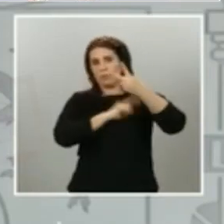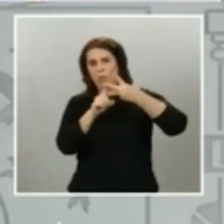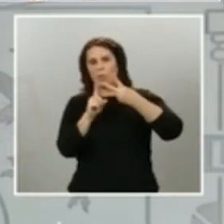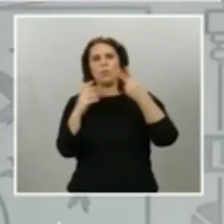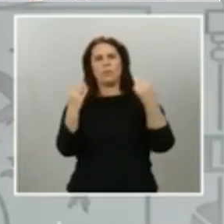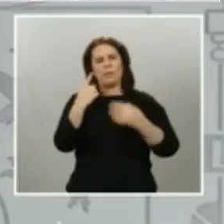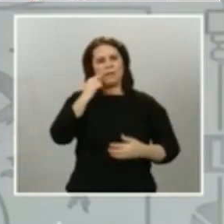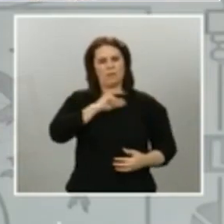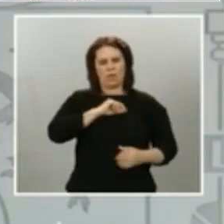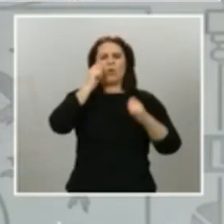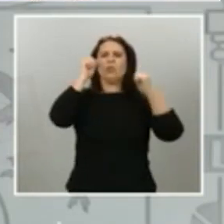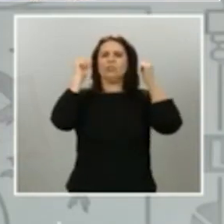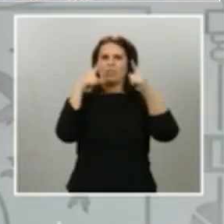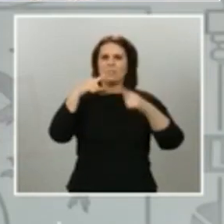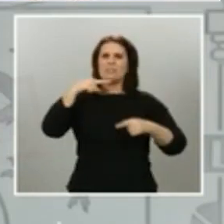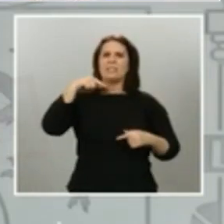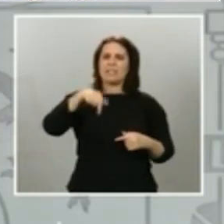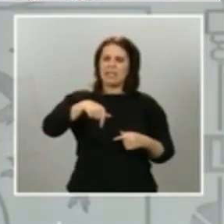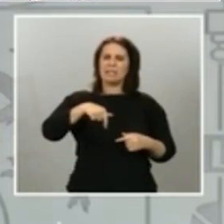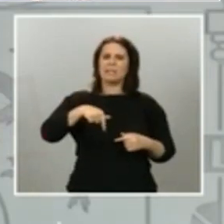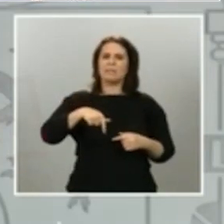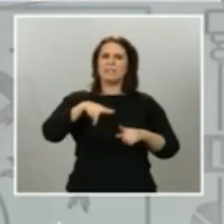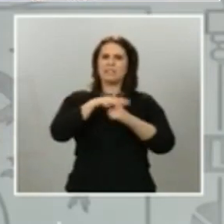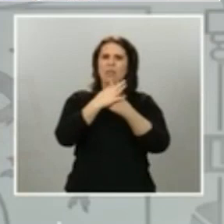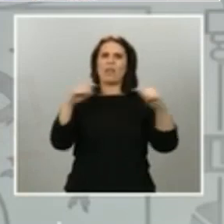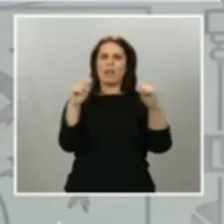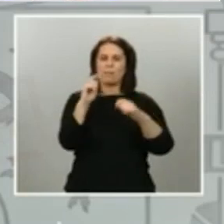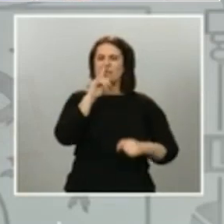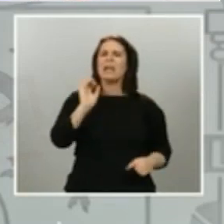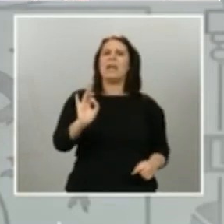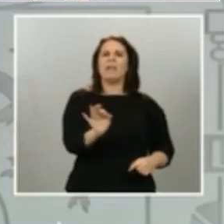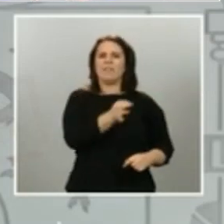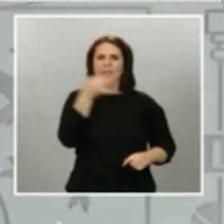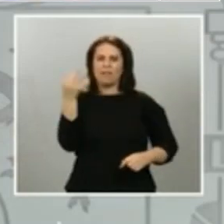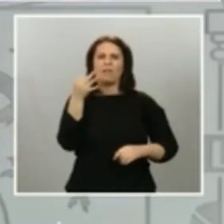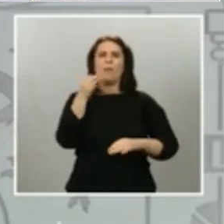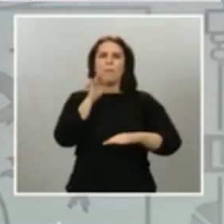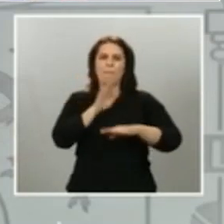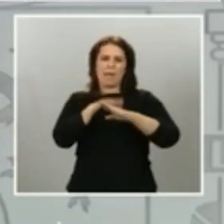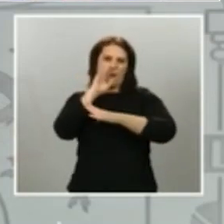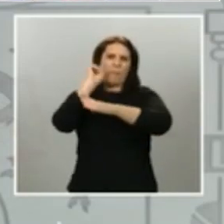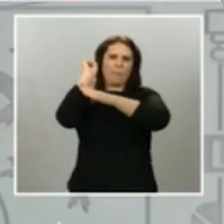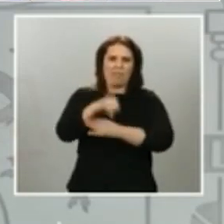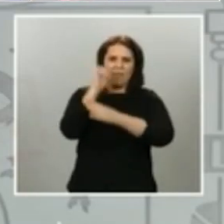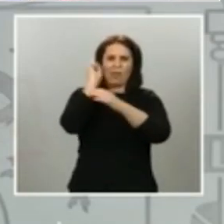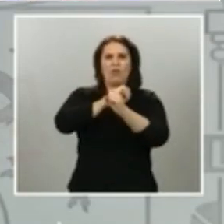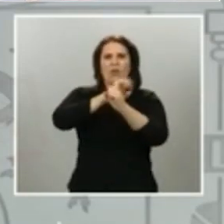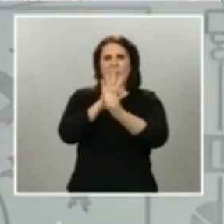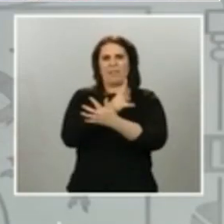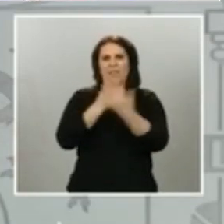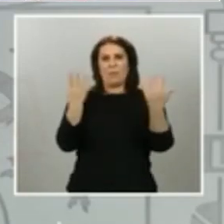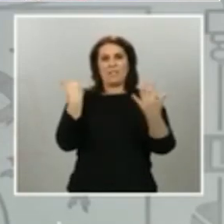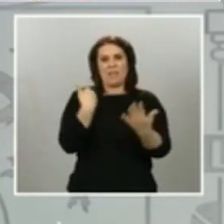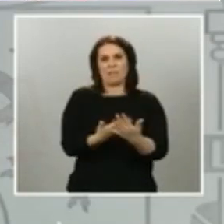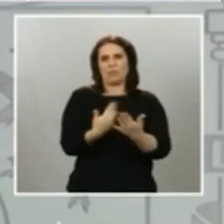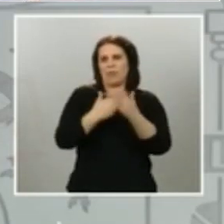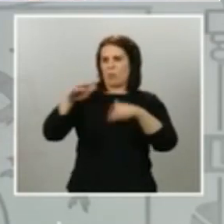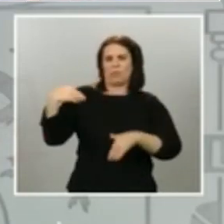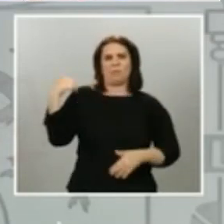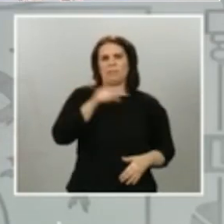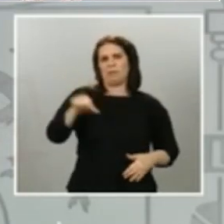gentuza que no tiene nada que hacer en la vida privada presa privada yo soy empresario